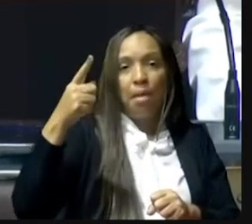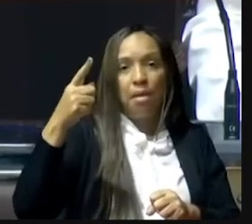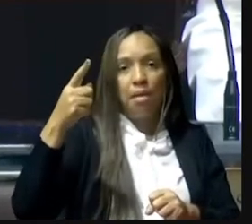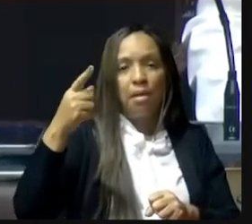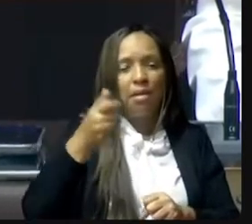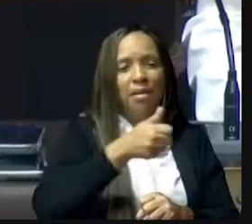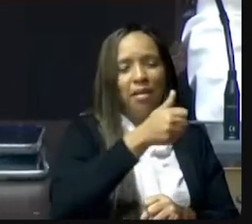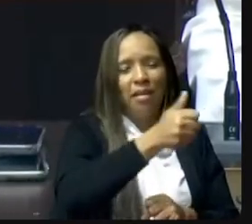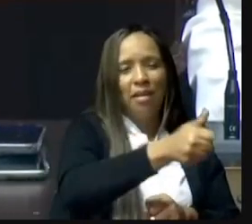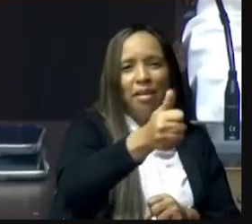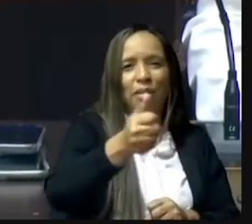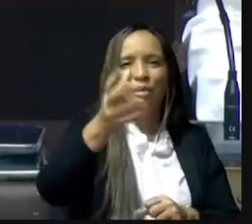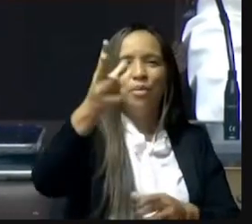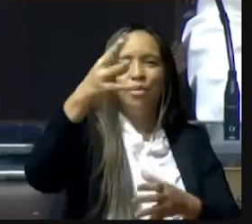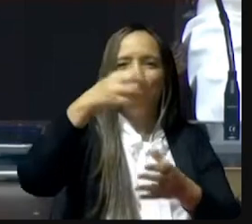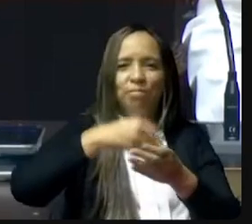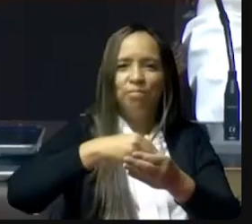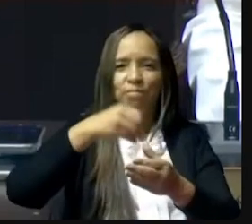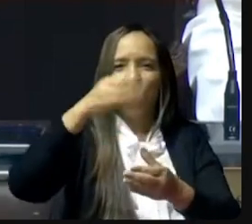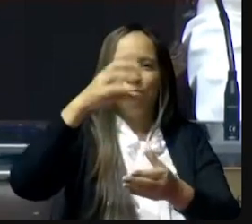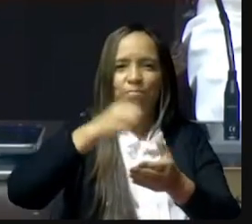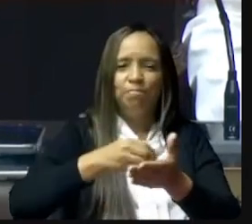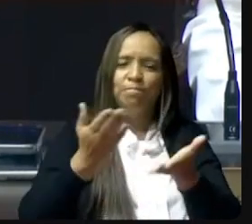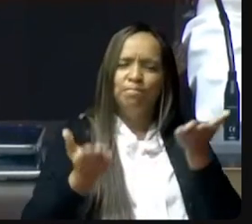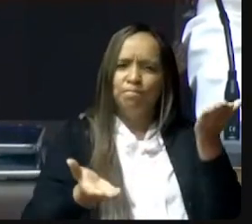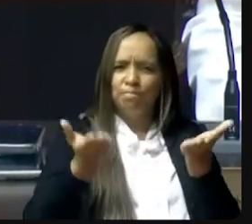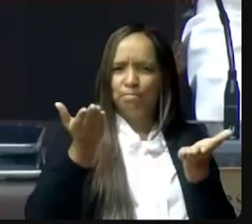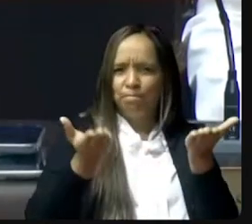abanderado de este instrumento